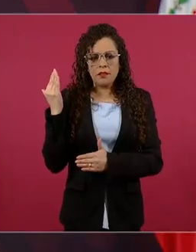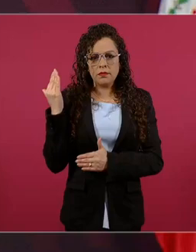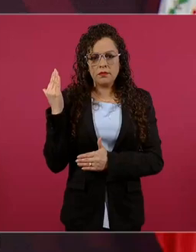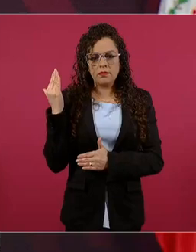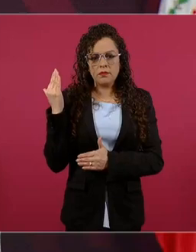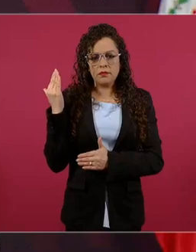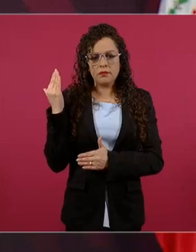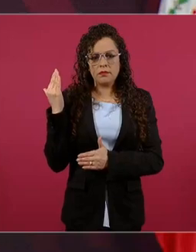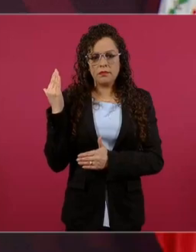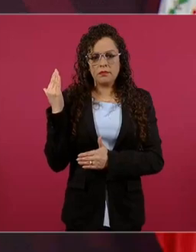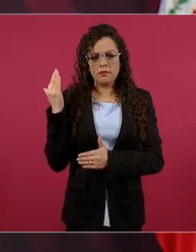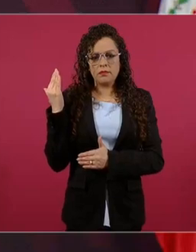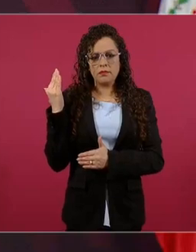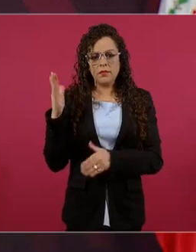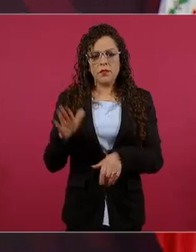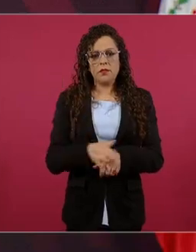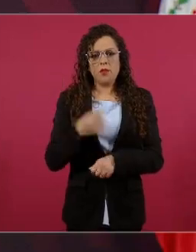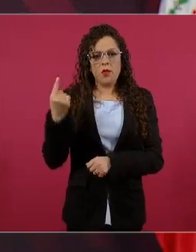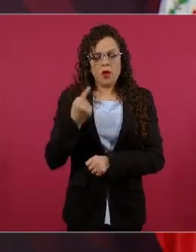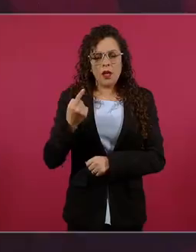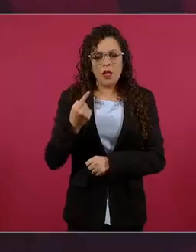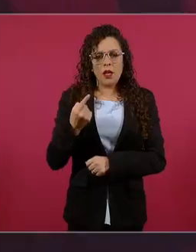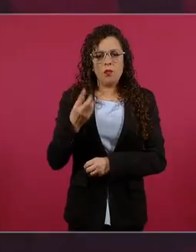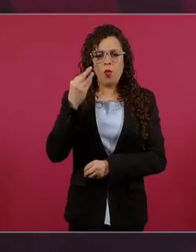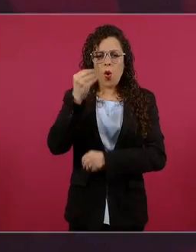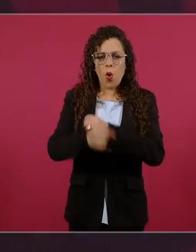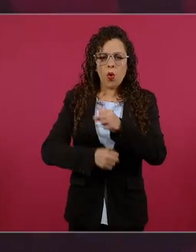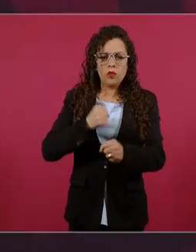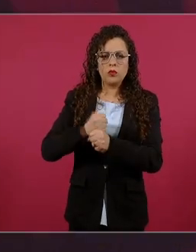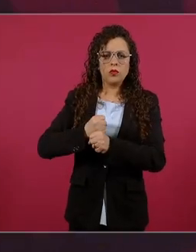Y siempre hemos padecido de fraudes electorales.